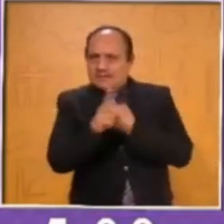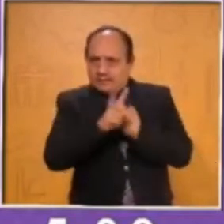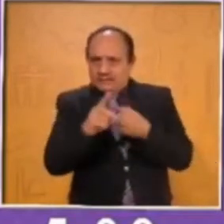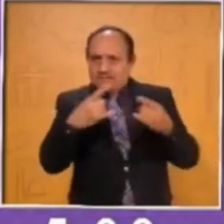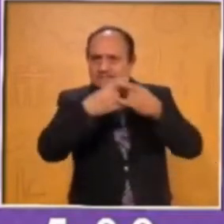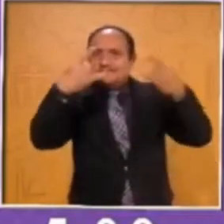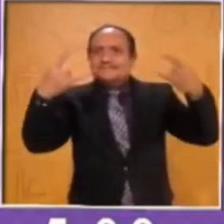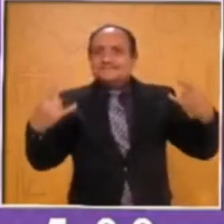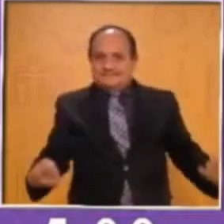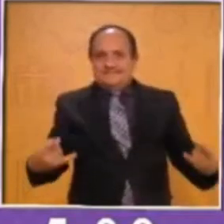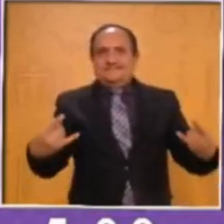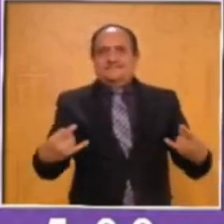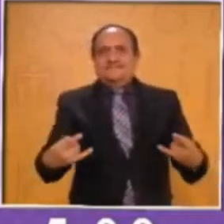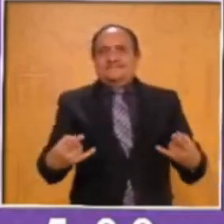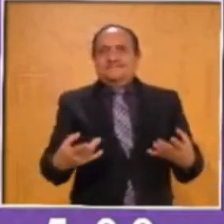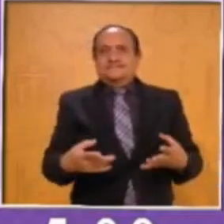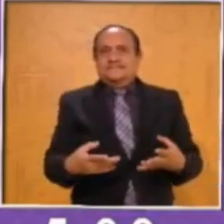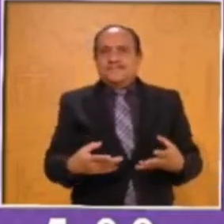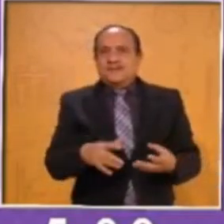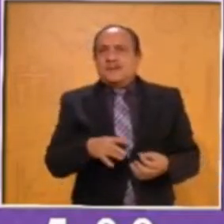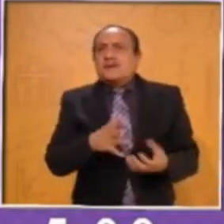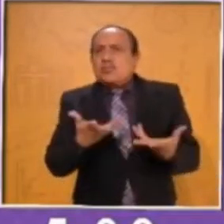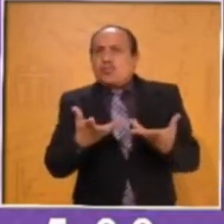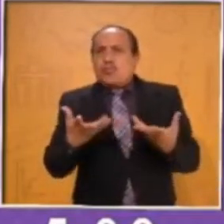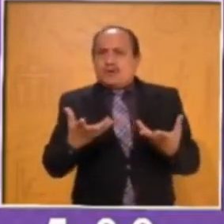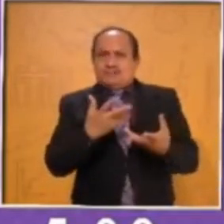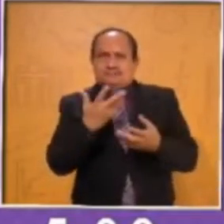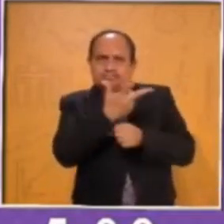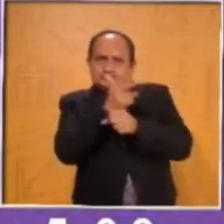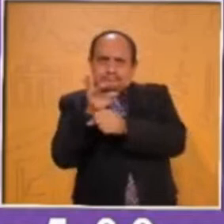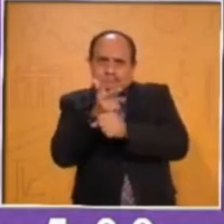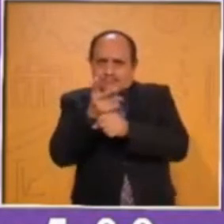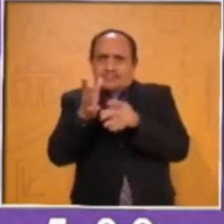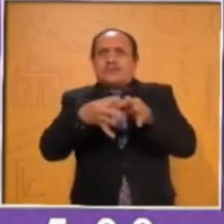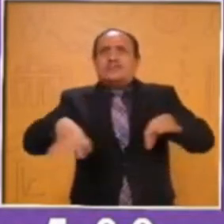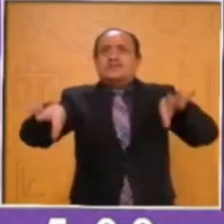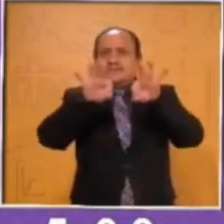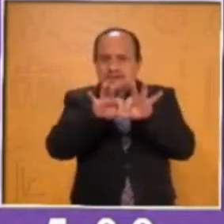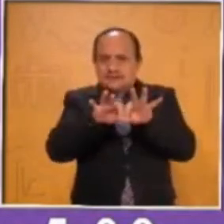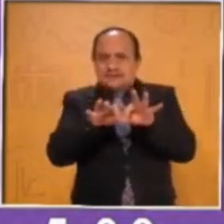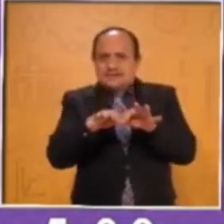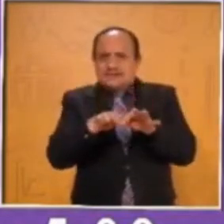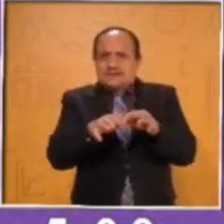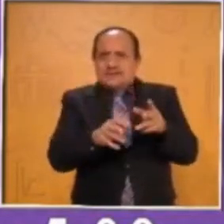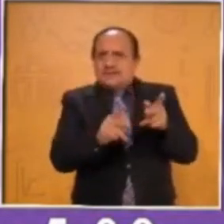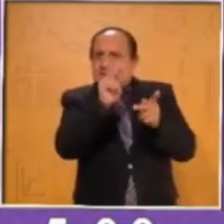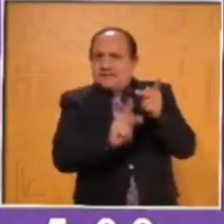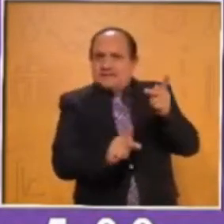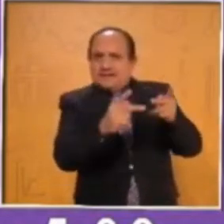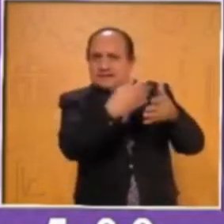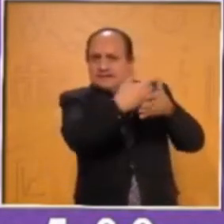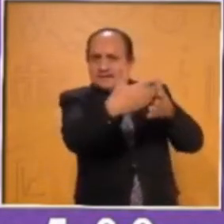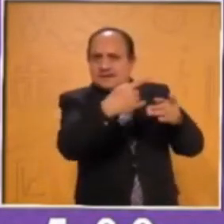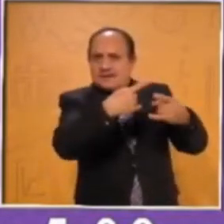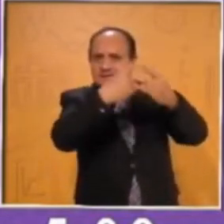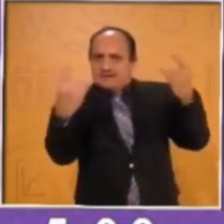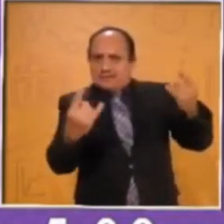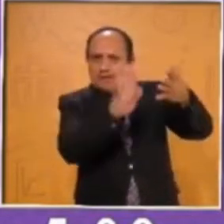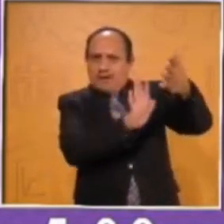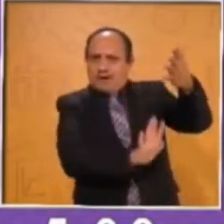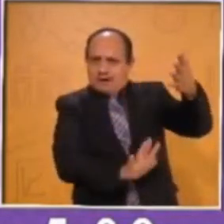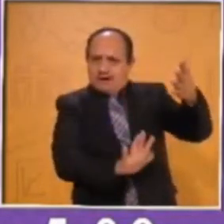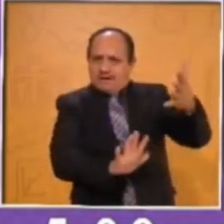historia? ¿Qué escena consideras que es la más relevante? ¿En qué parte del cuento encontramos elementos